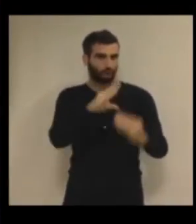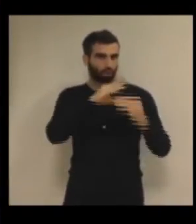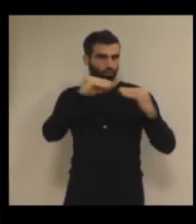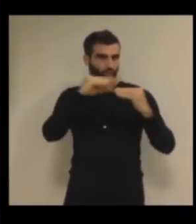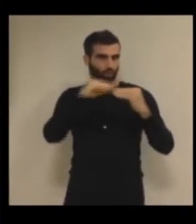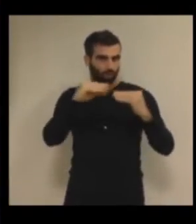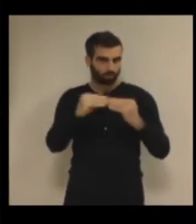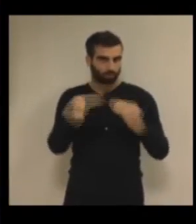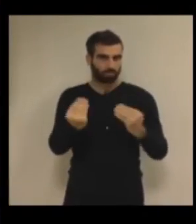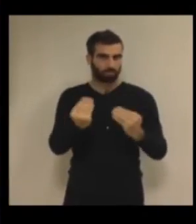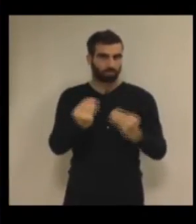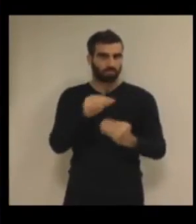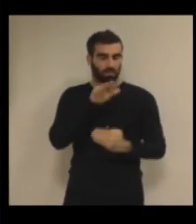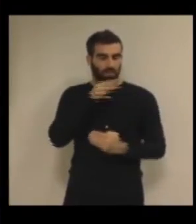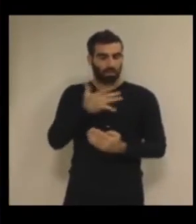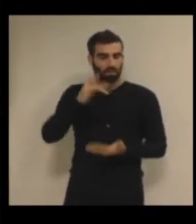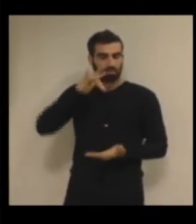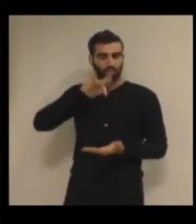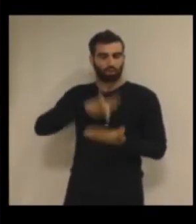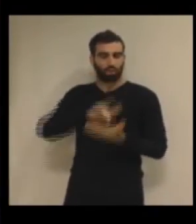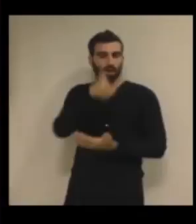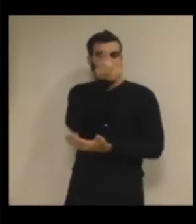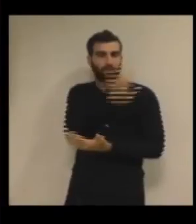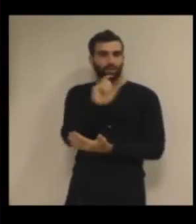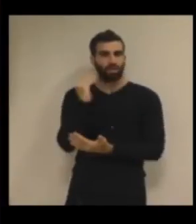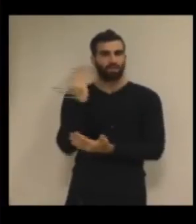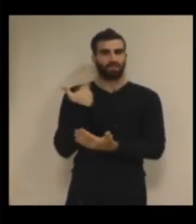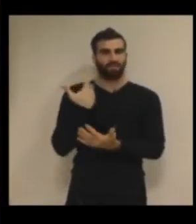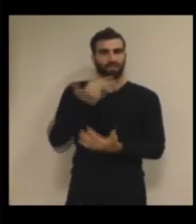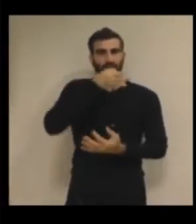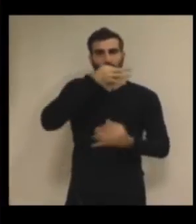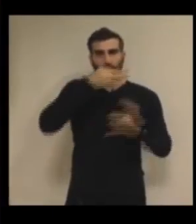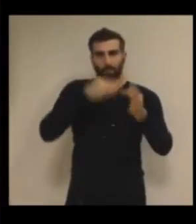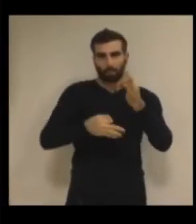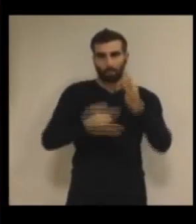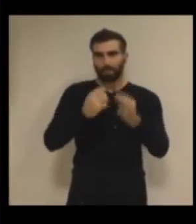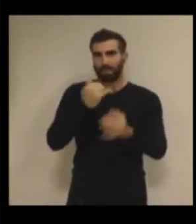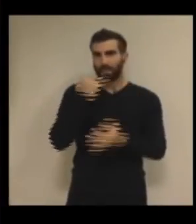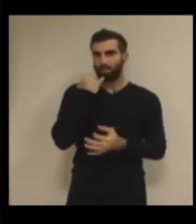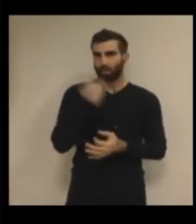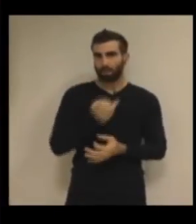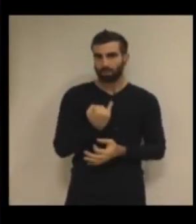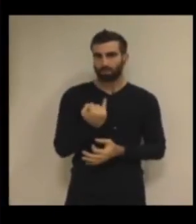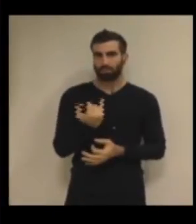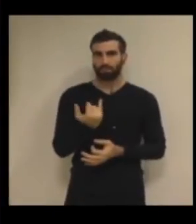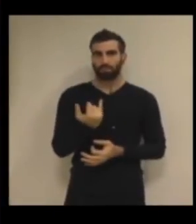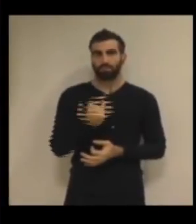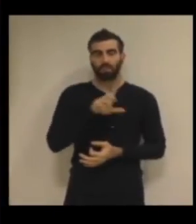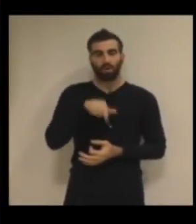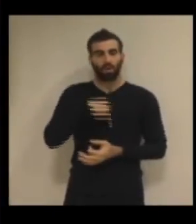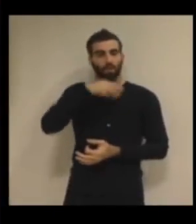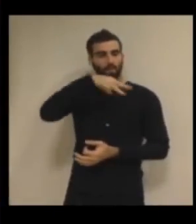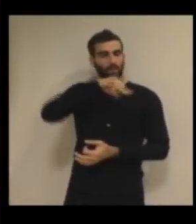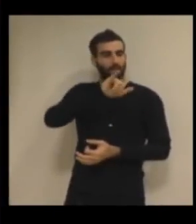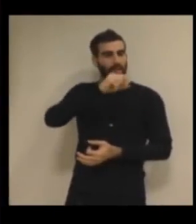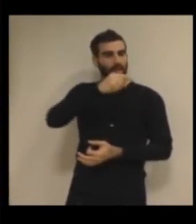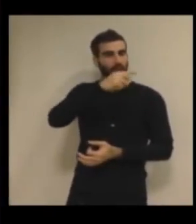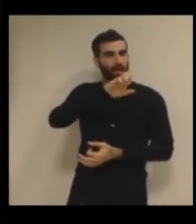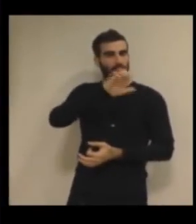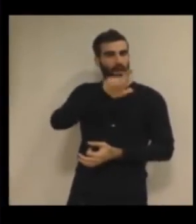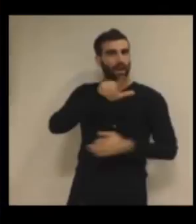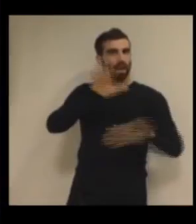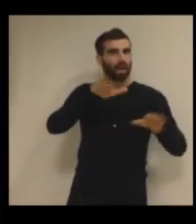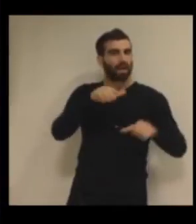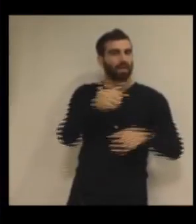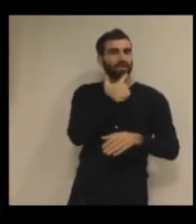caso empezamos con el colectivo de personas con lesión medular, pero como bien dice Miguel Ángel, se ha ido ampliando y viendo la